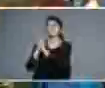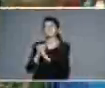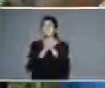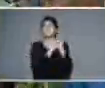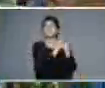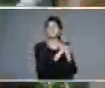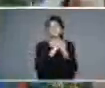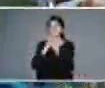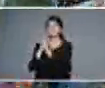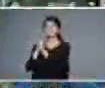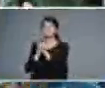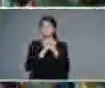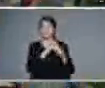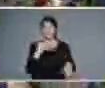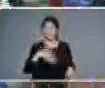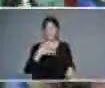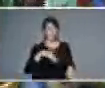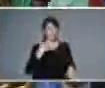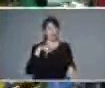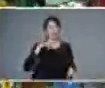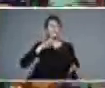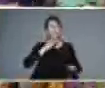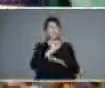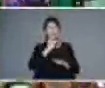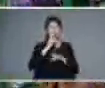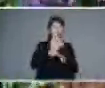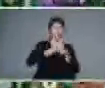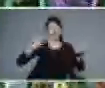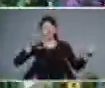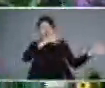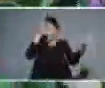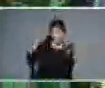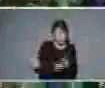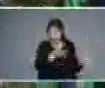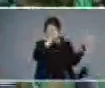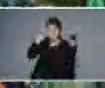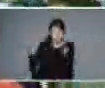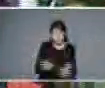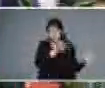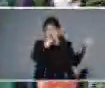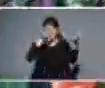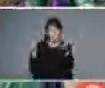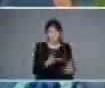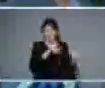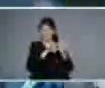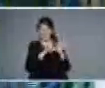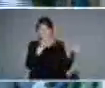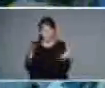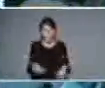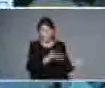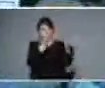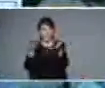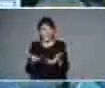valor ojo señor estamos en alerta la ventolera que se nos acerca y es que todo